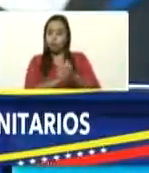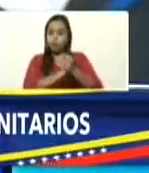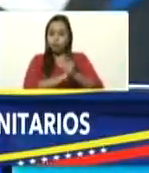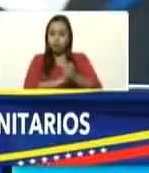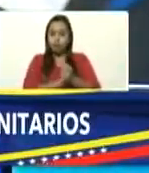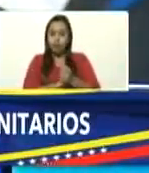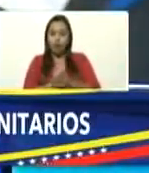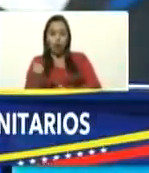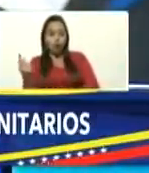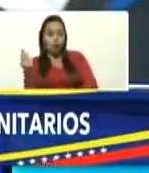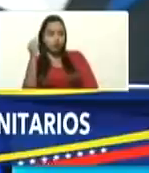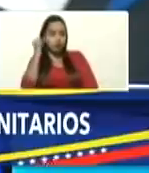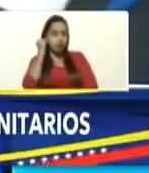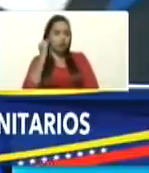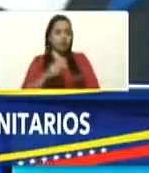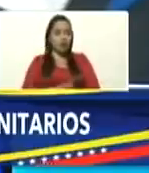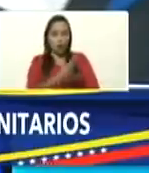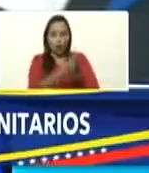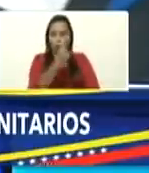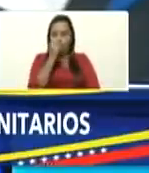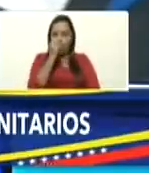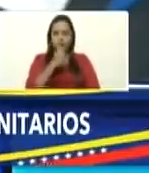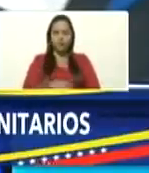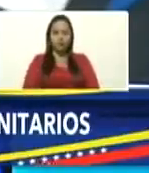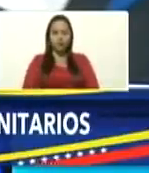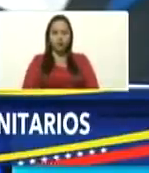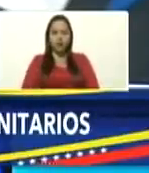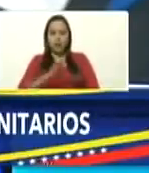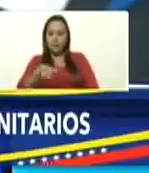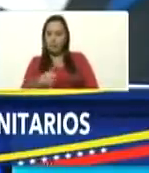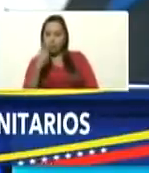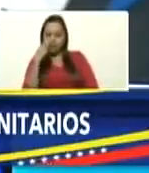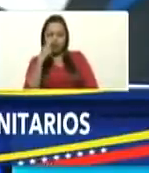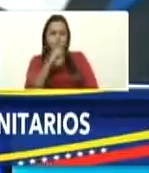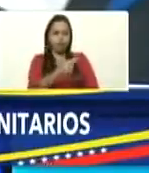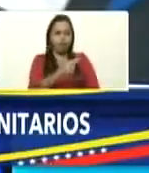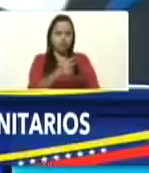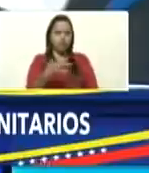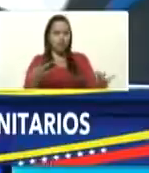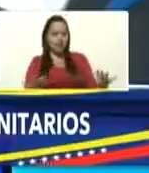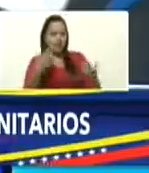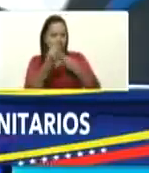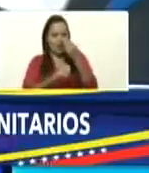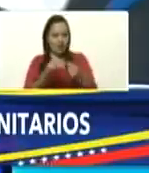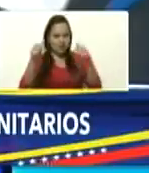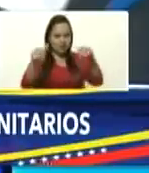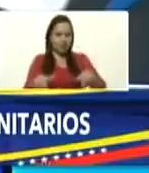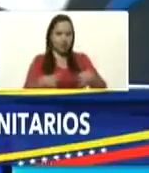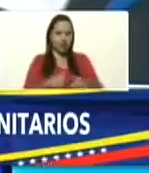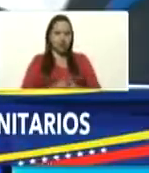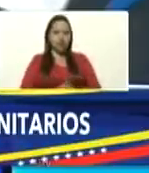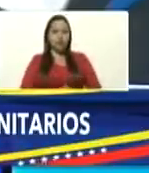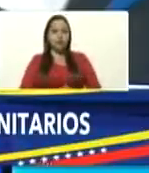y una compañera para que podamos ver lo que vamos a ver aquí.